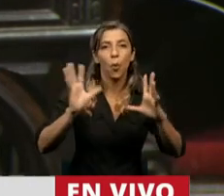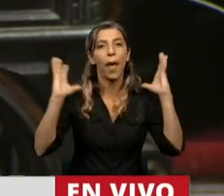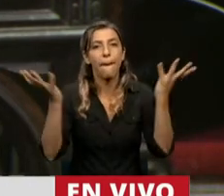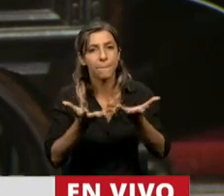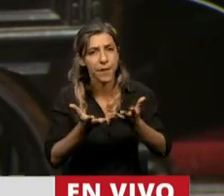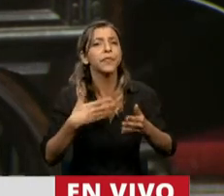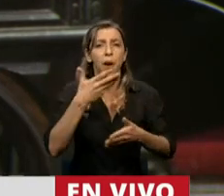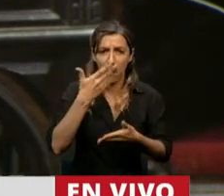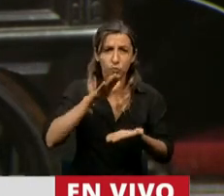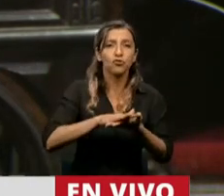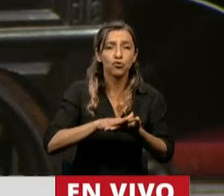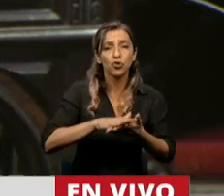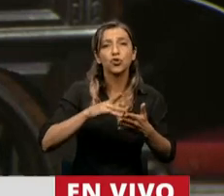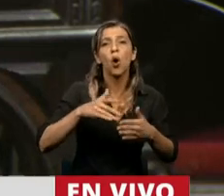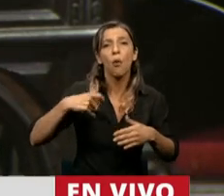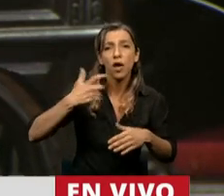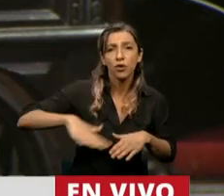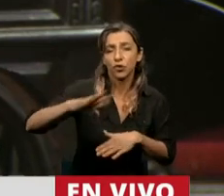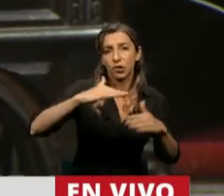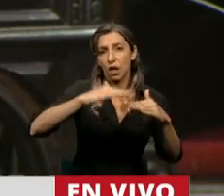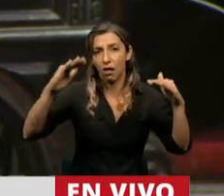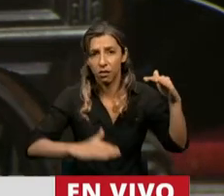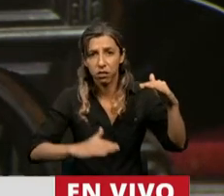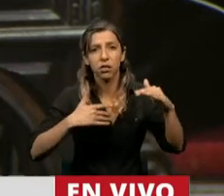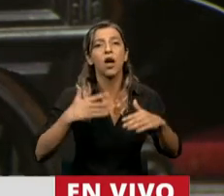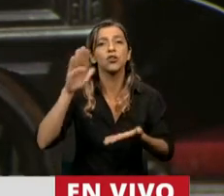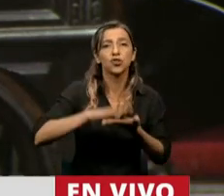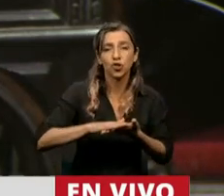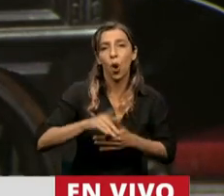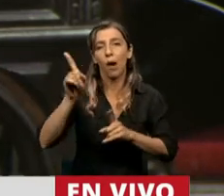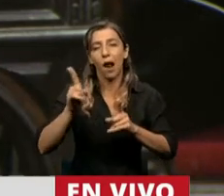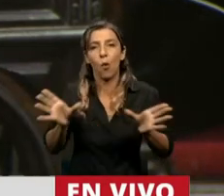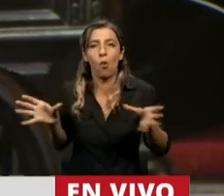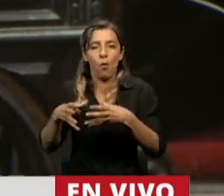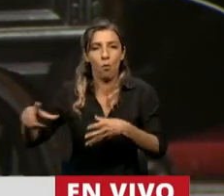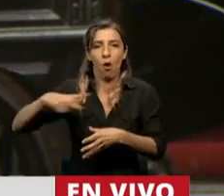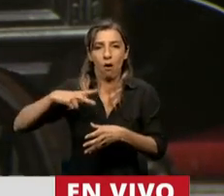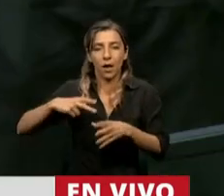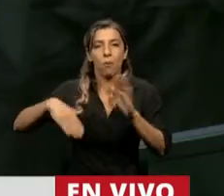explotación y sin hablar de concentración de la riqueza.